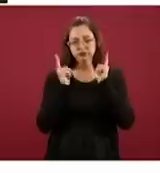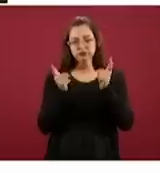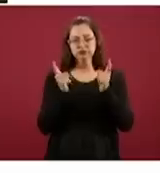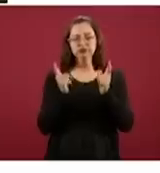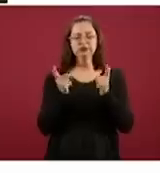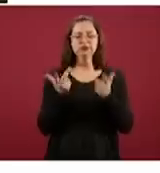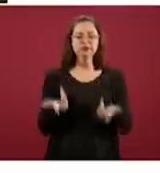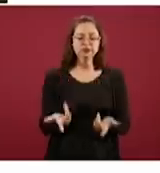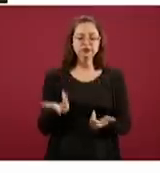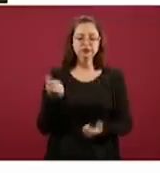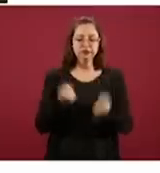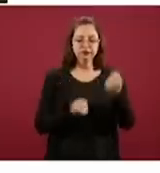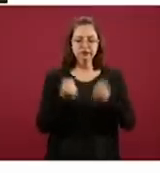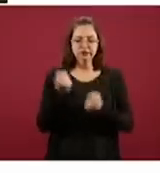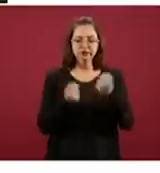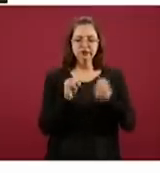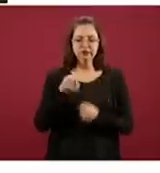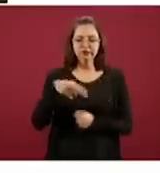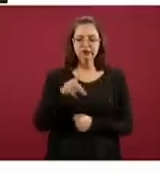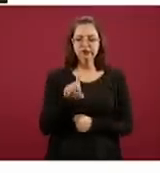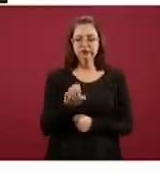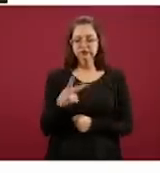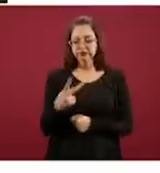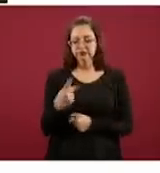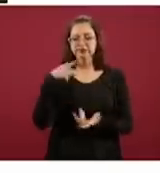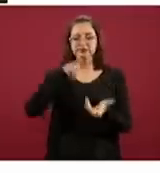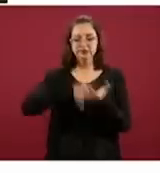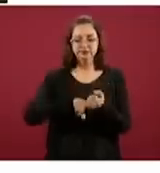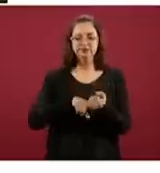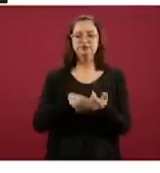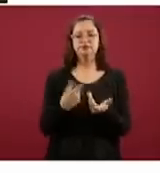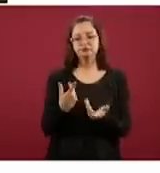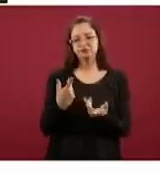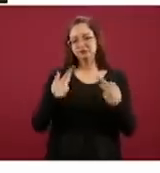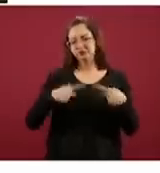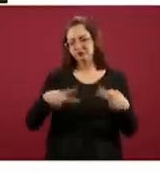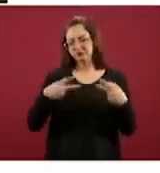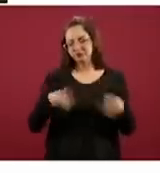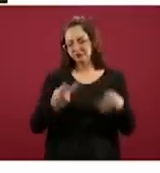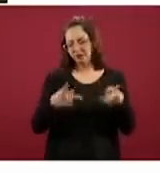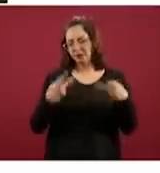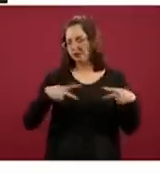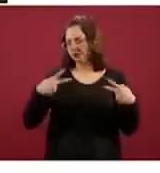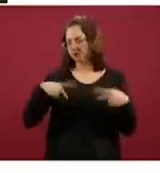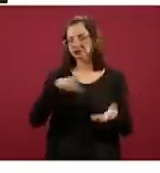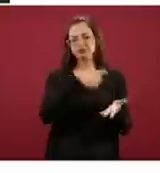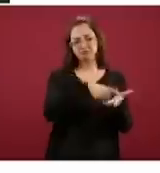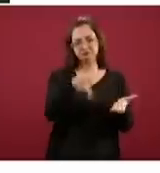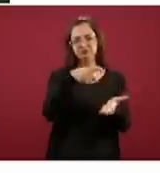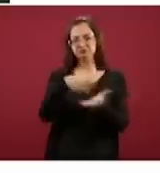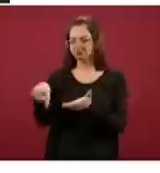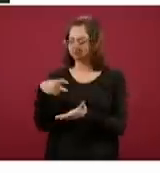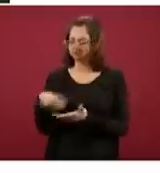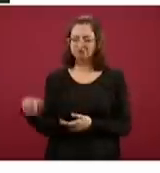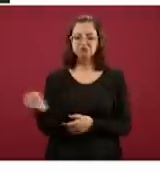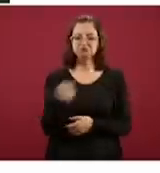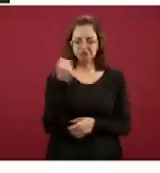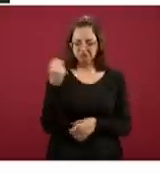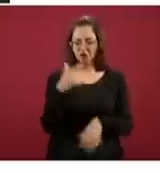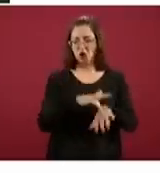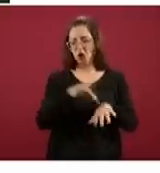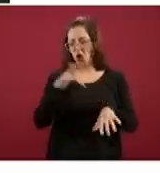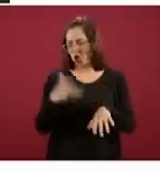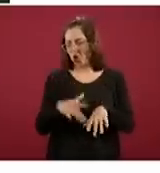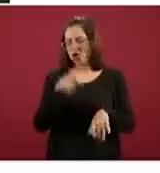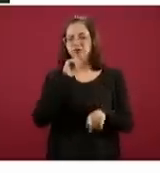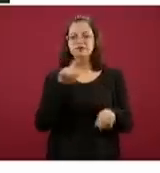vehículos, el instituto ha tenido una muy buena recepción por parte de la ciudadanía, en los vehículos nos ha sido muy bien, en las joyas también, en